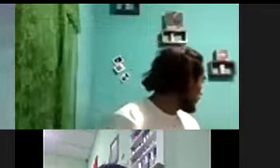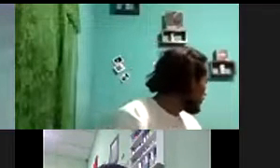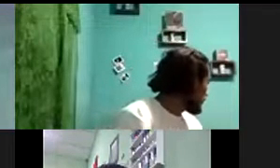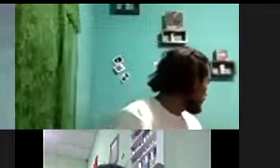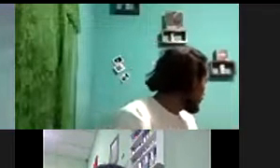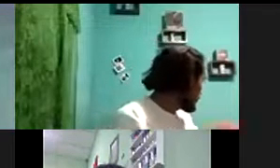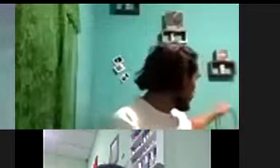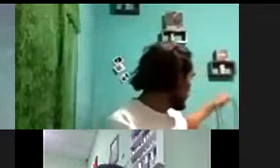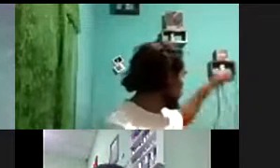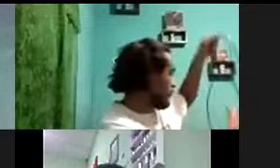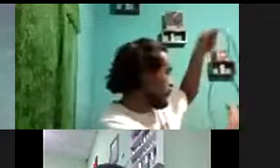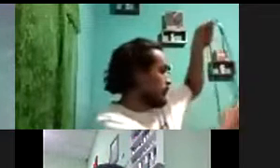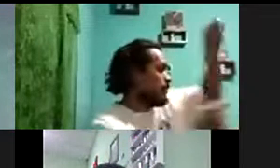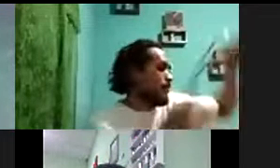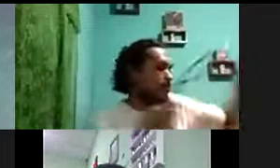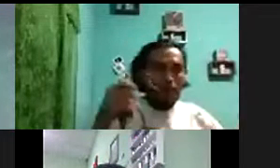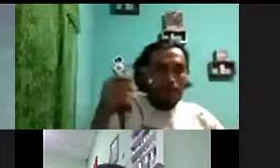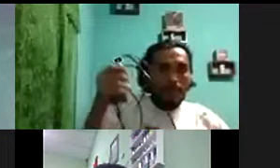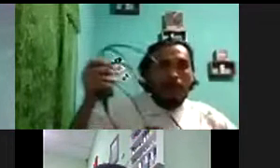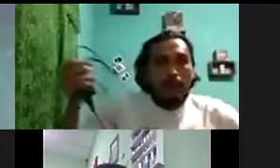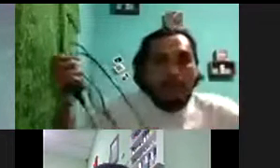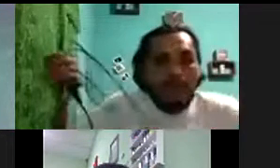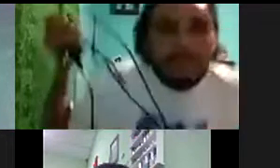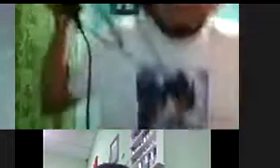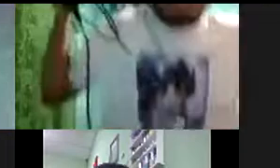Melgar, dígame el abecedario, por favor.